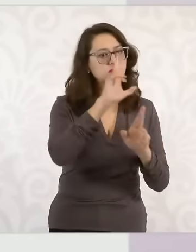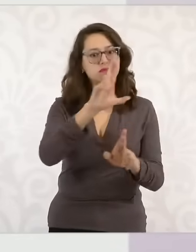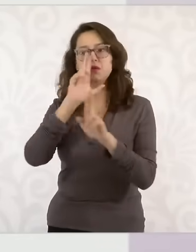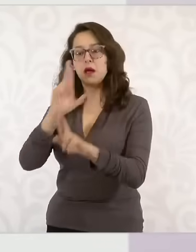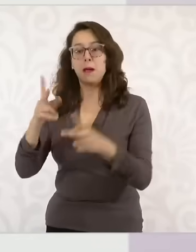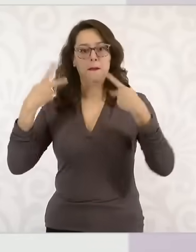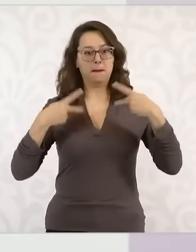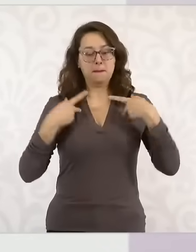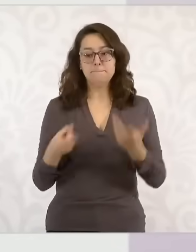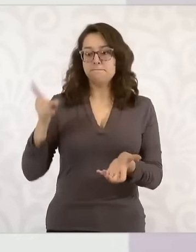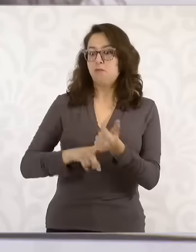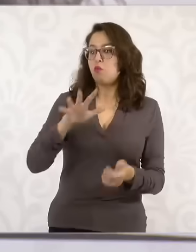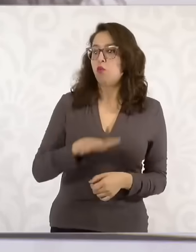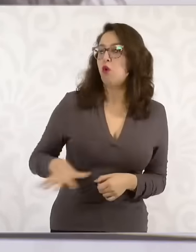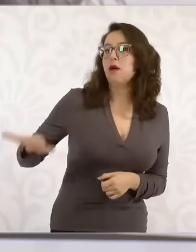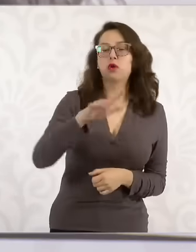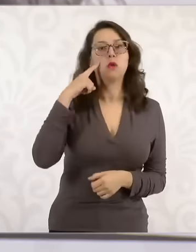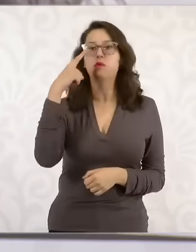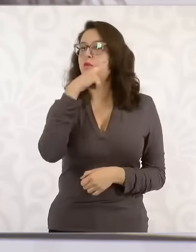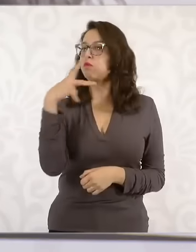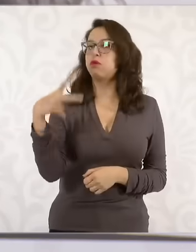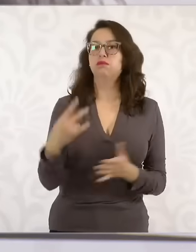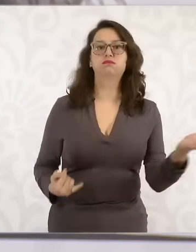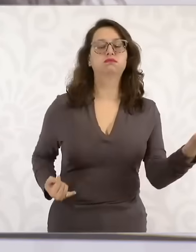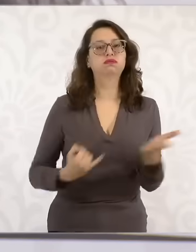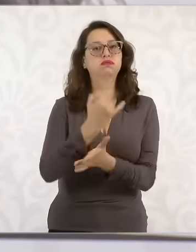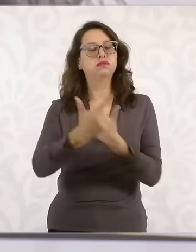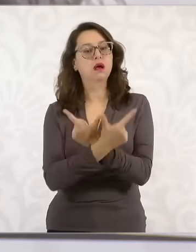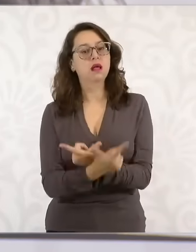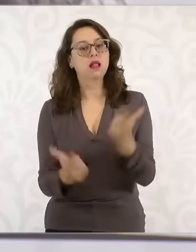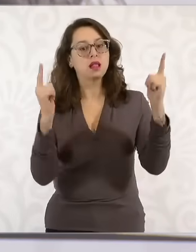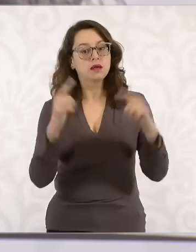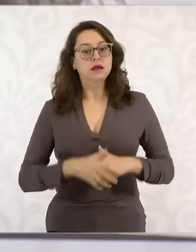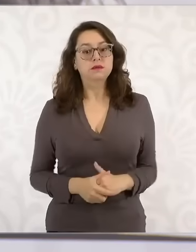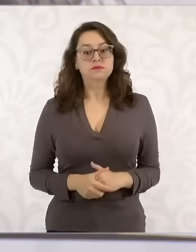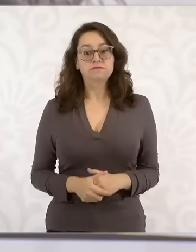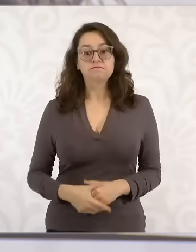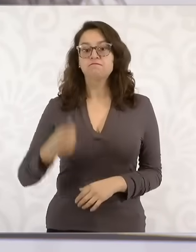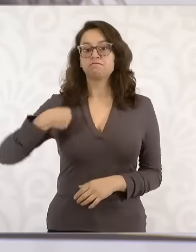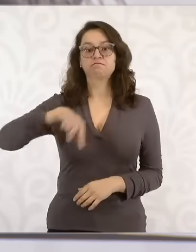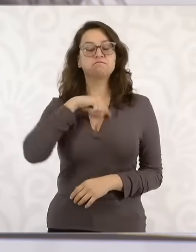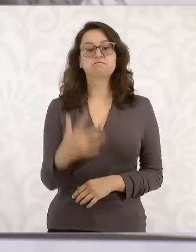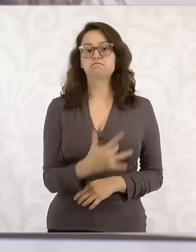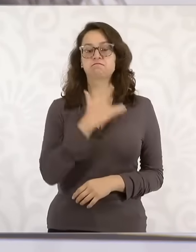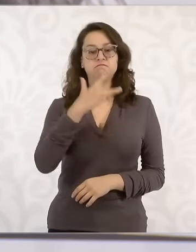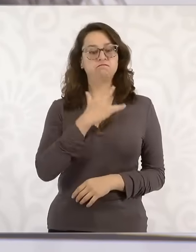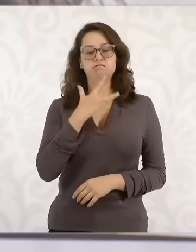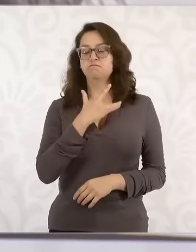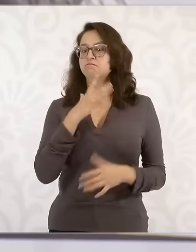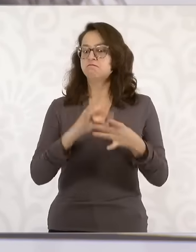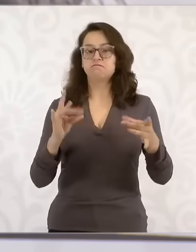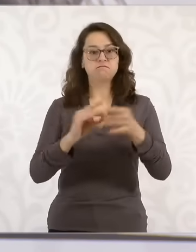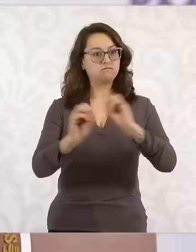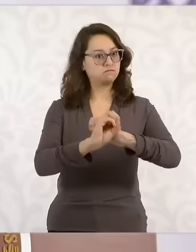libre determinación. Por ello afirmamos con toda claridad que para México, y así debe ser